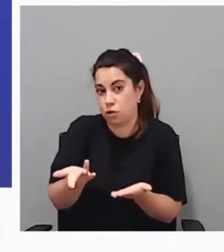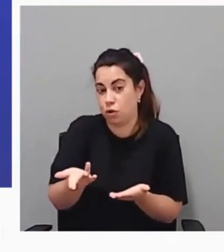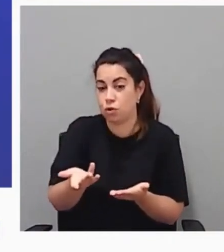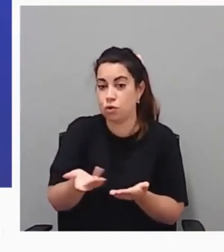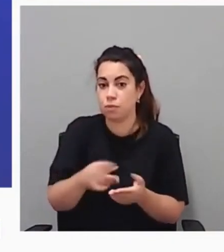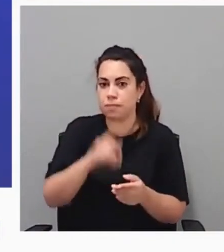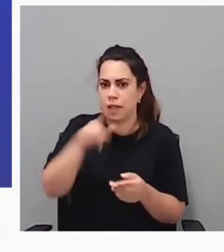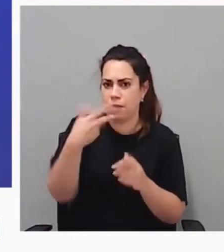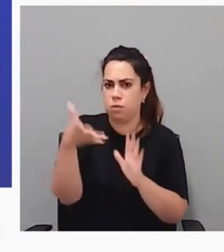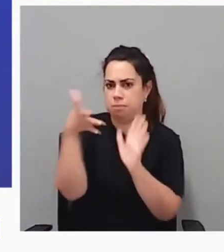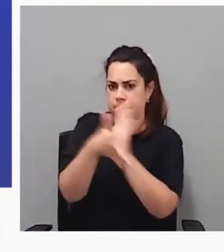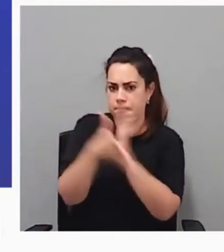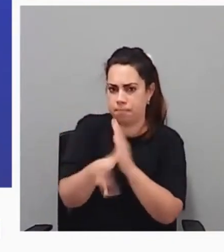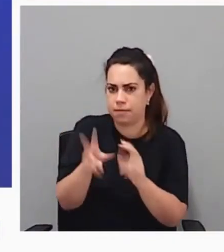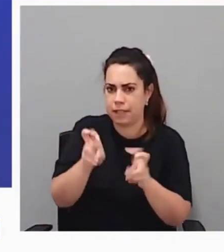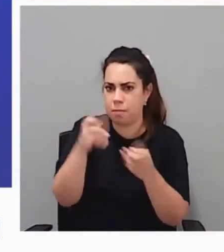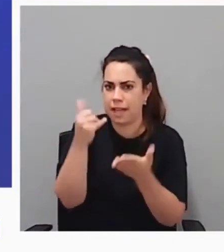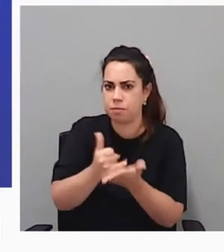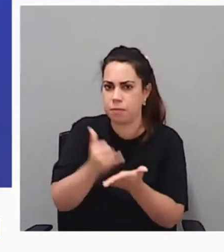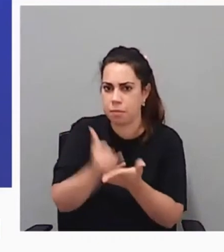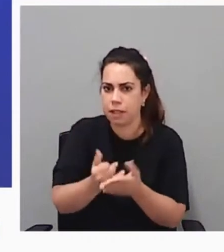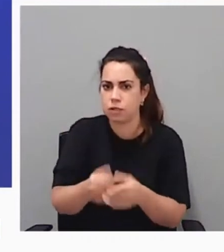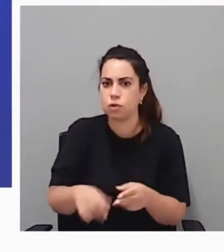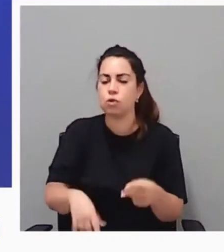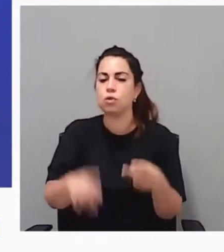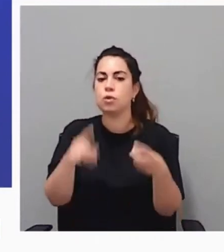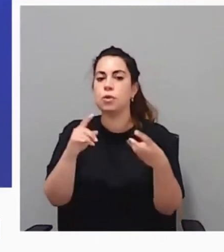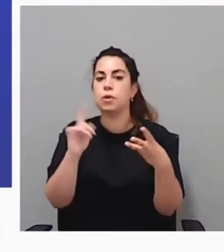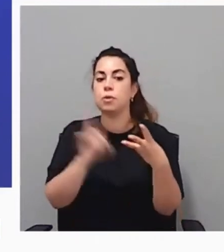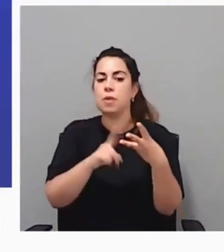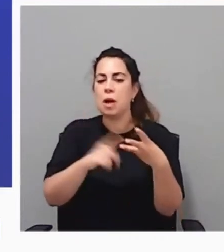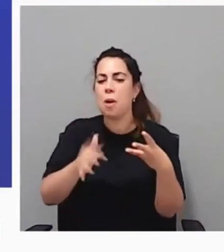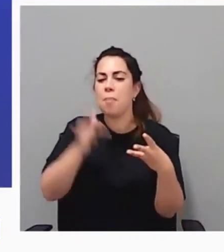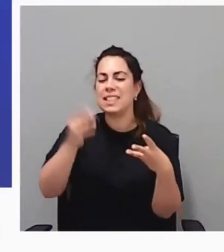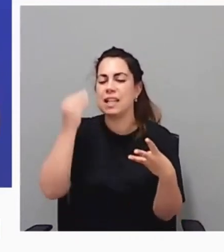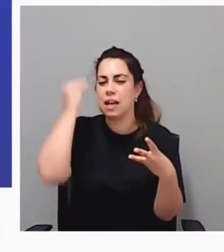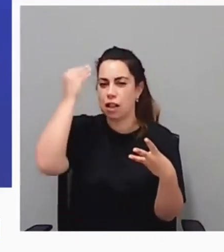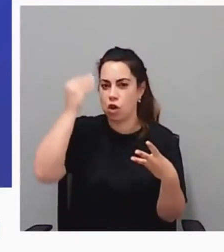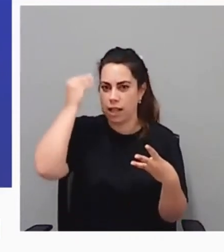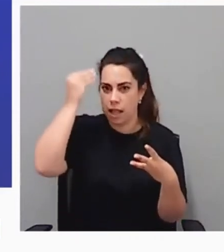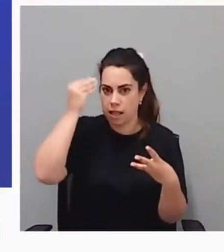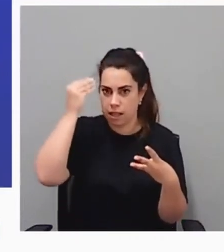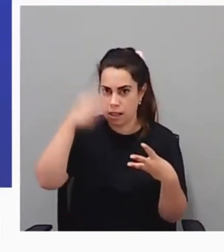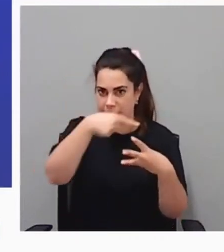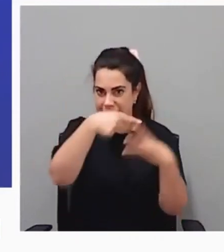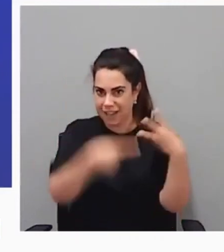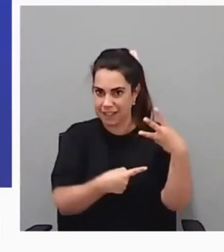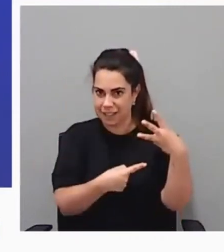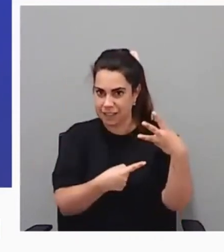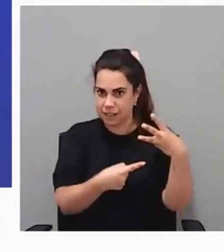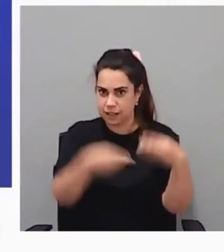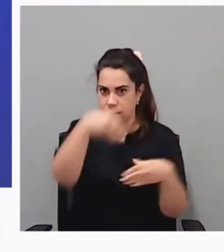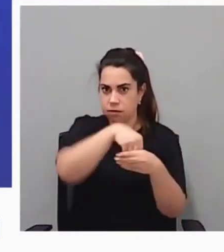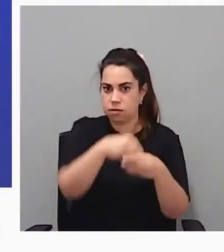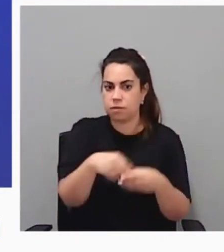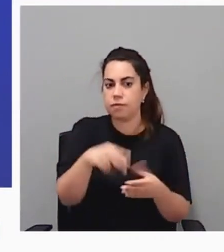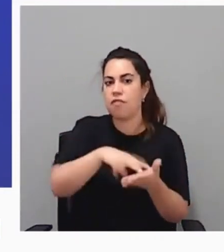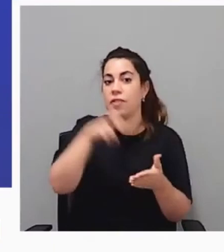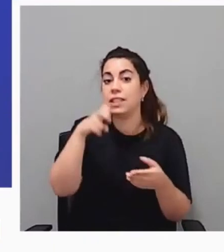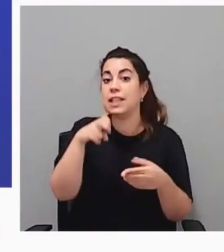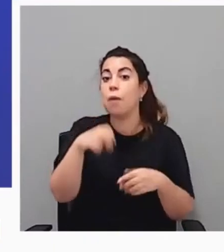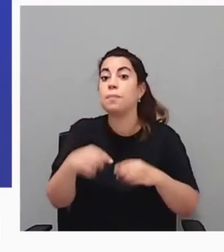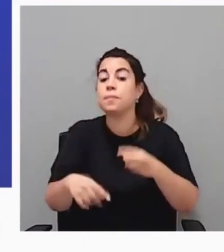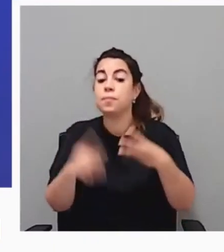tarde a esto, los experimentos, la intuición y la racionalidad. De esa racionalidad surgen los modelos matemáticos